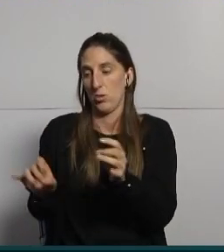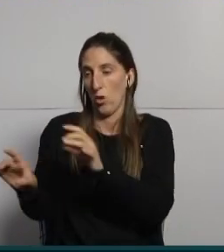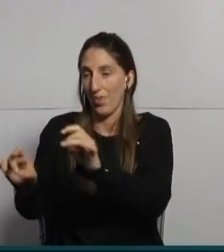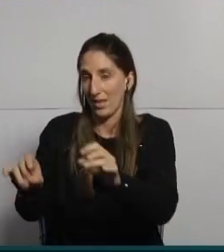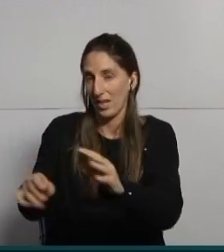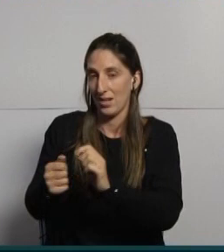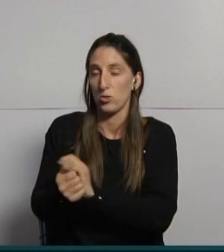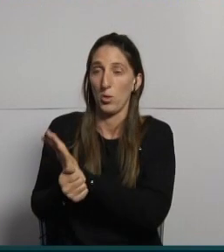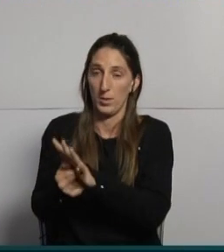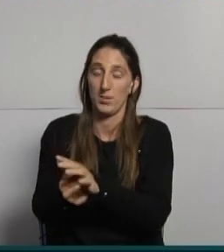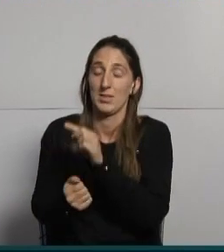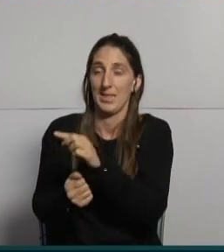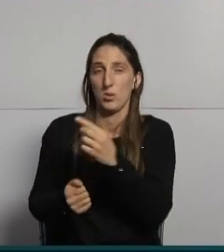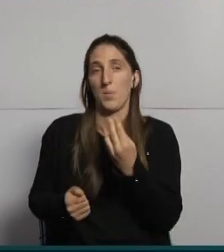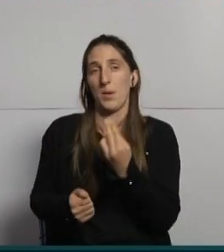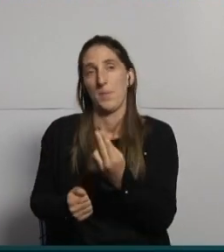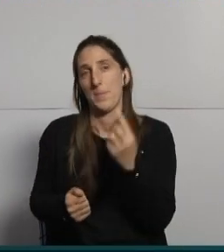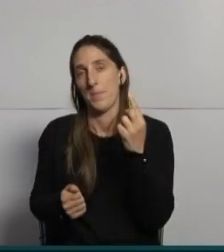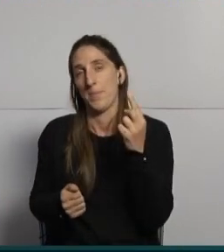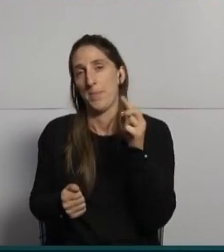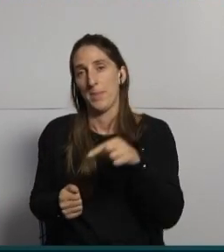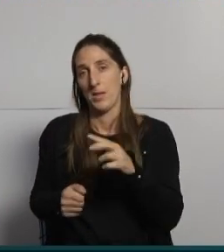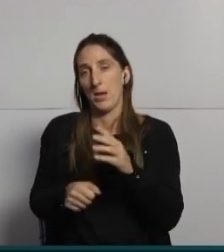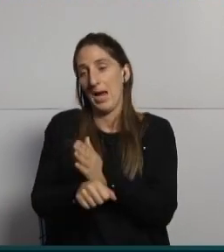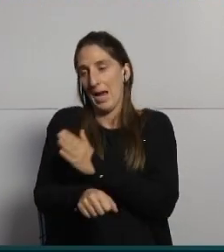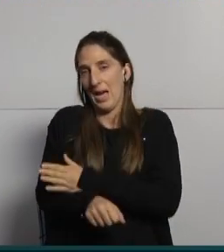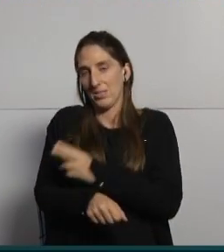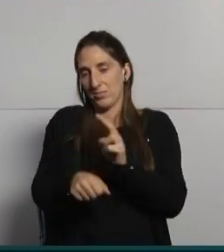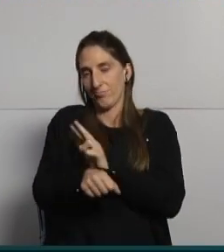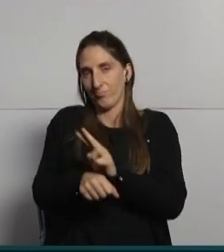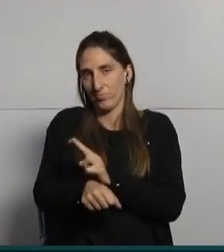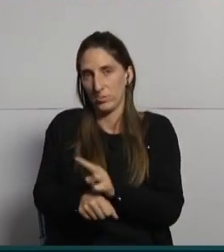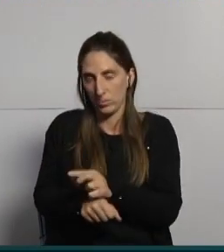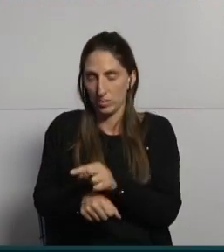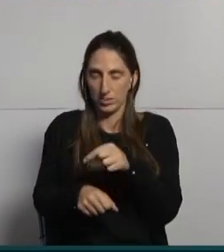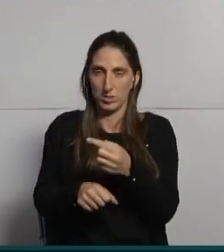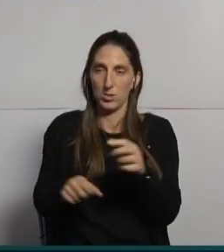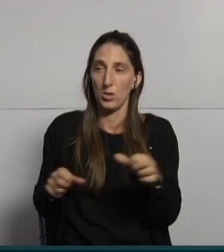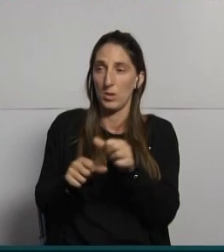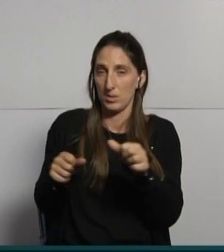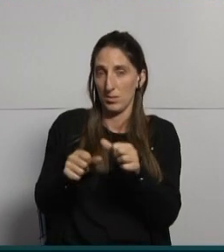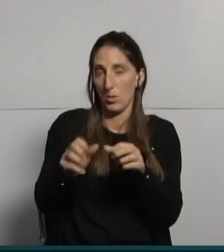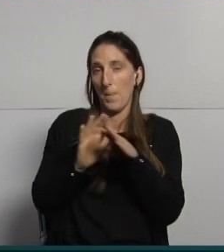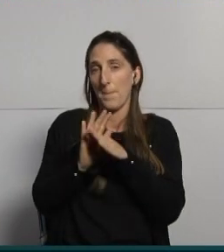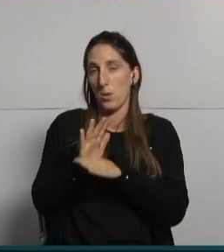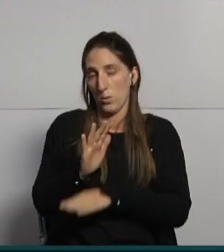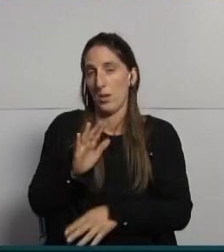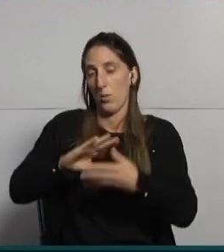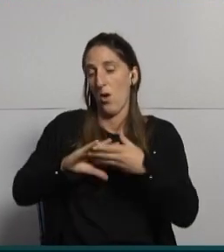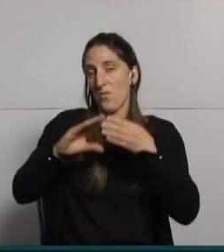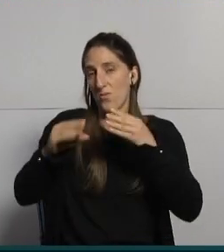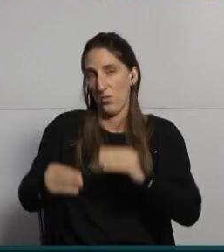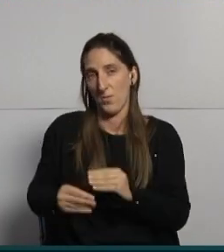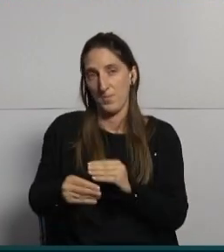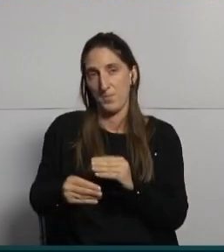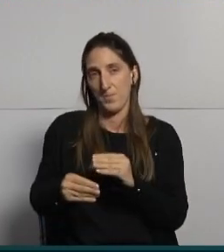serie de requisitos, eso nos permite tomar medidas preventivas, predictivas y demás, y eso lo hacemos a través de justamente una metodología